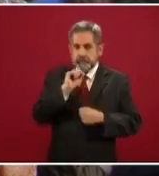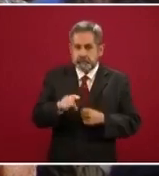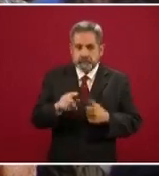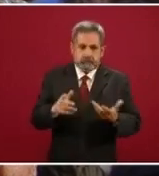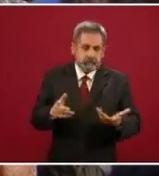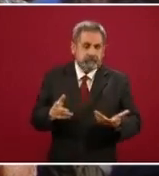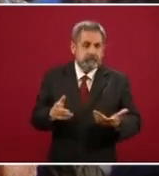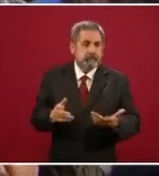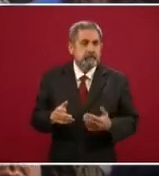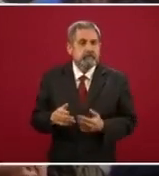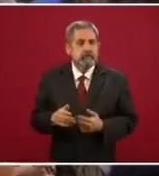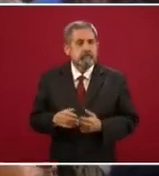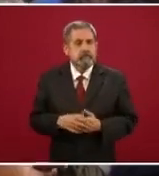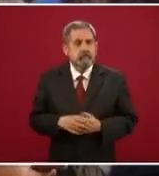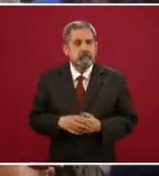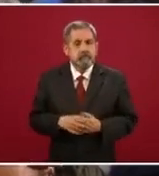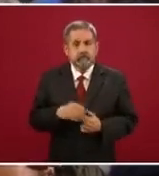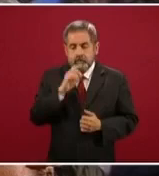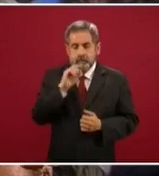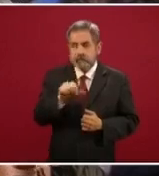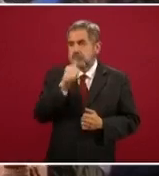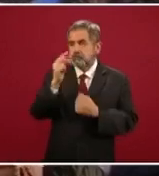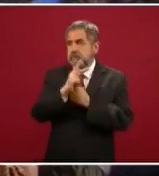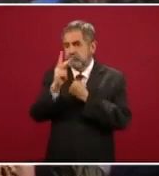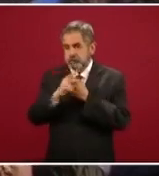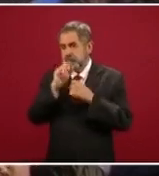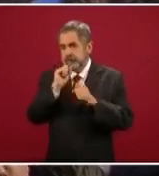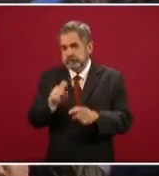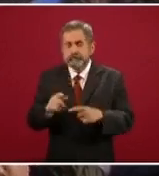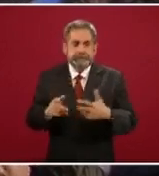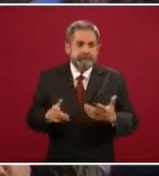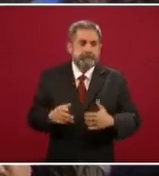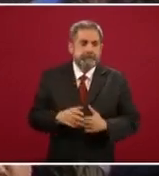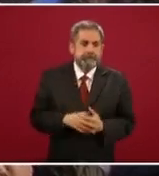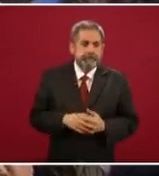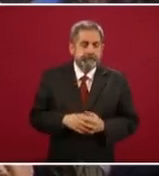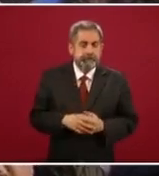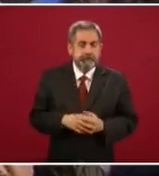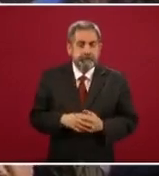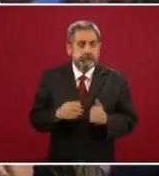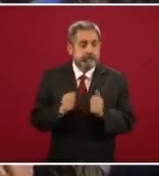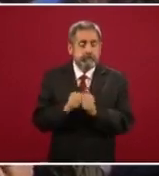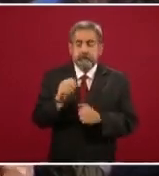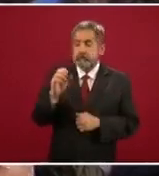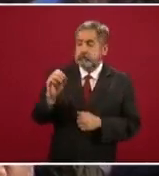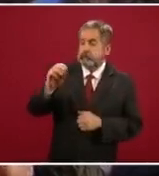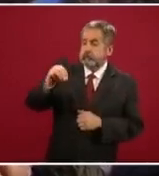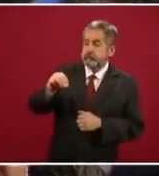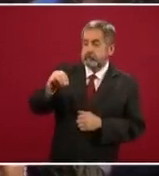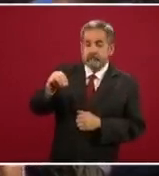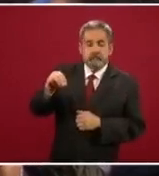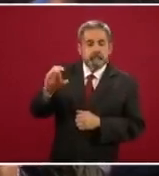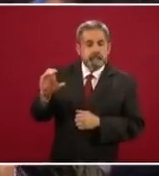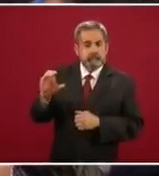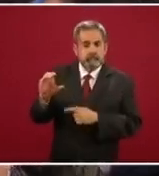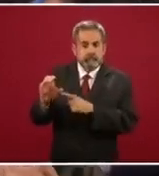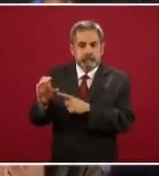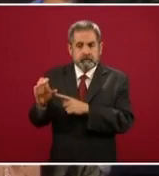está en otros países, ¿no? Entonces, y con la OMC.